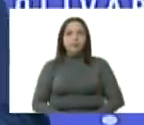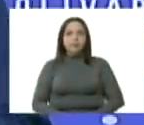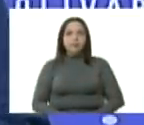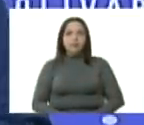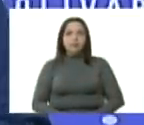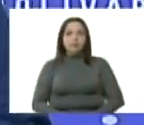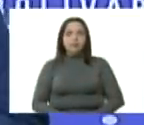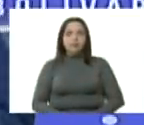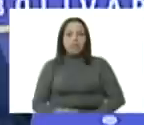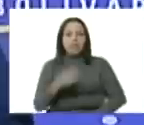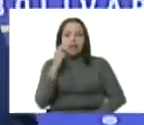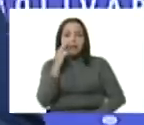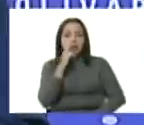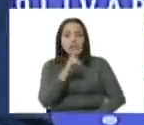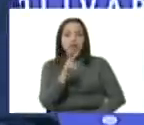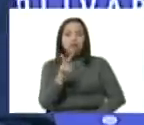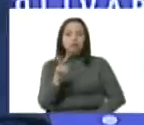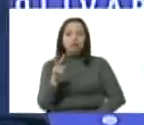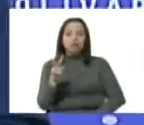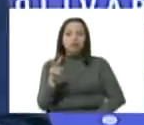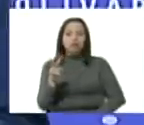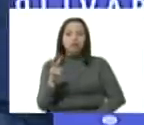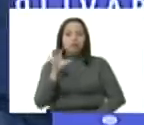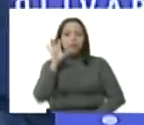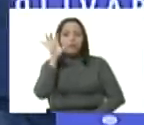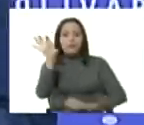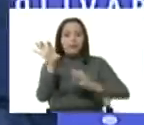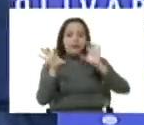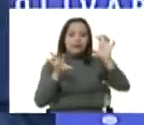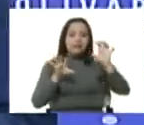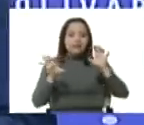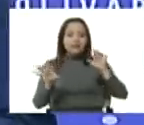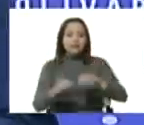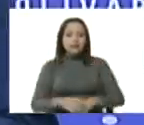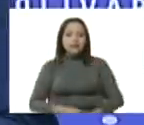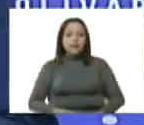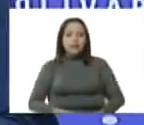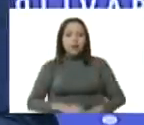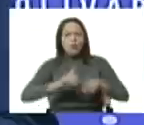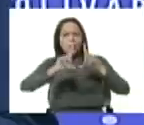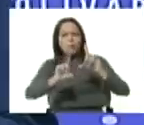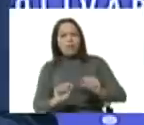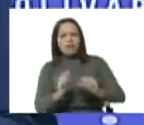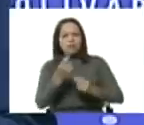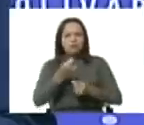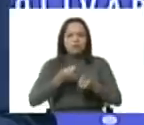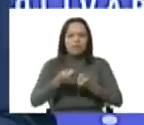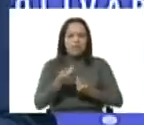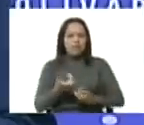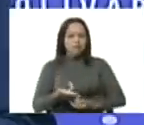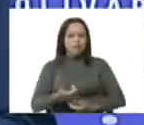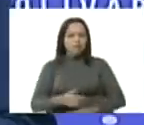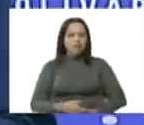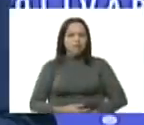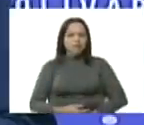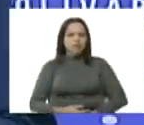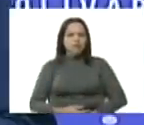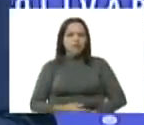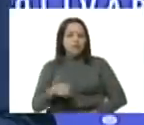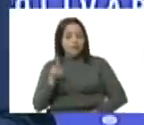Y he visto países con menos recursos que